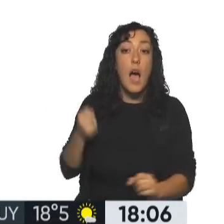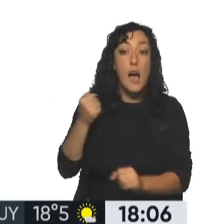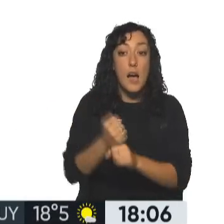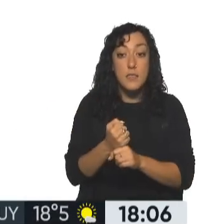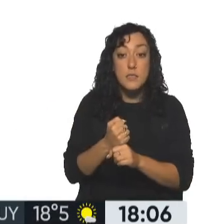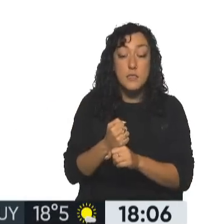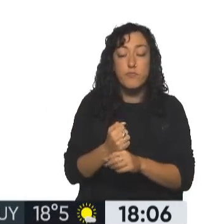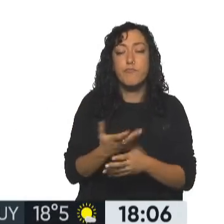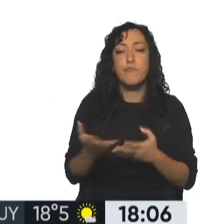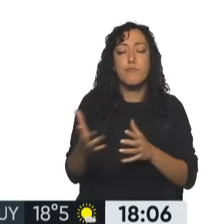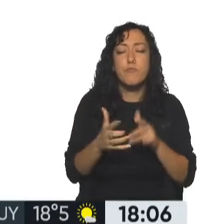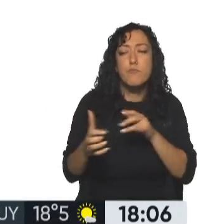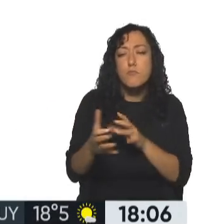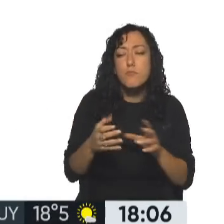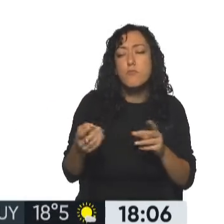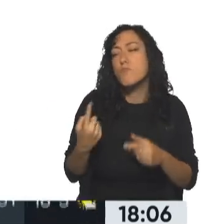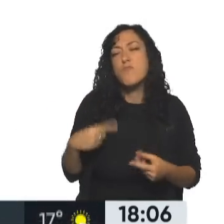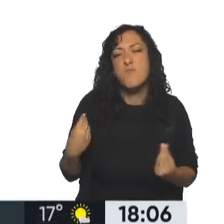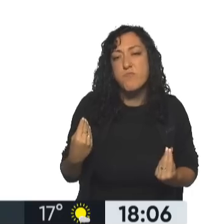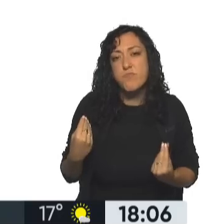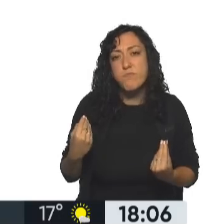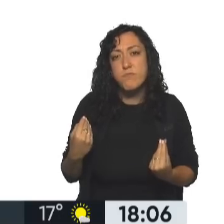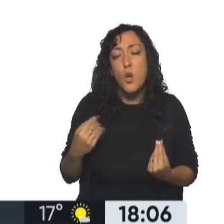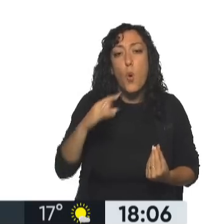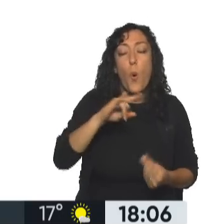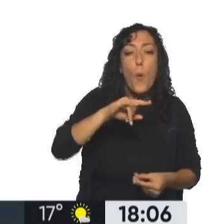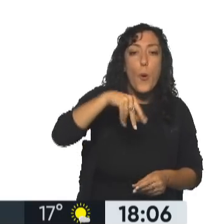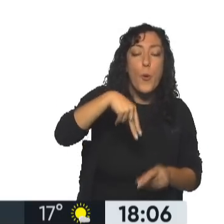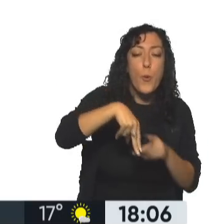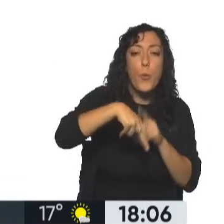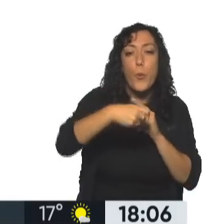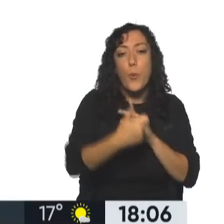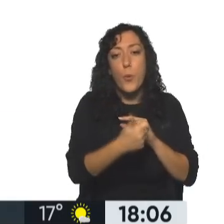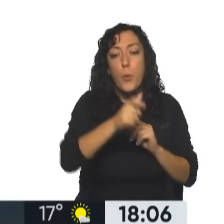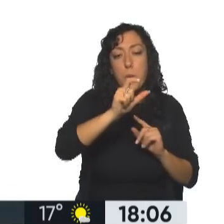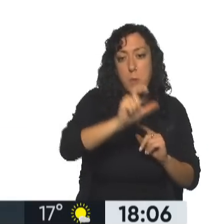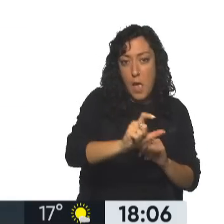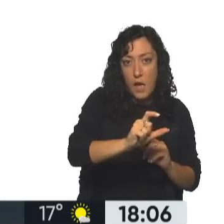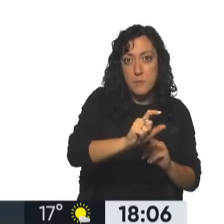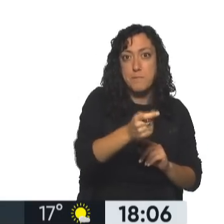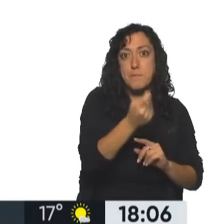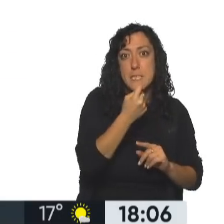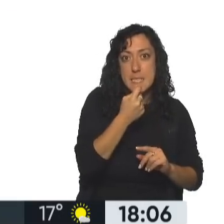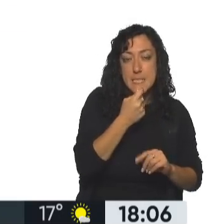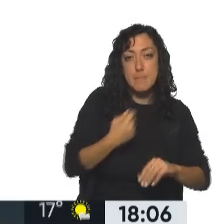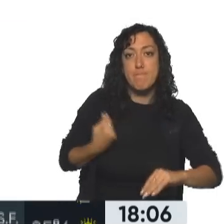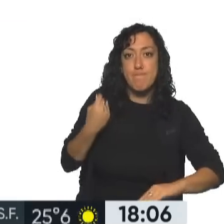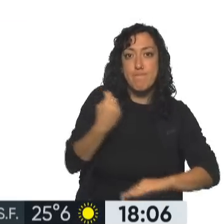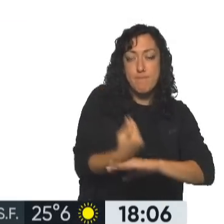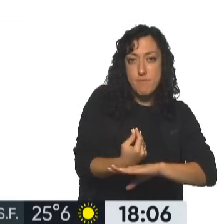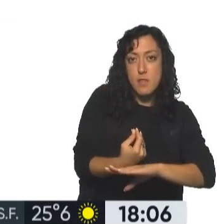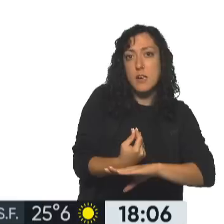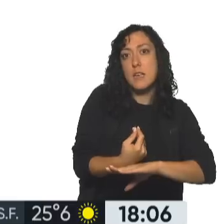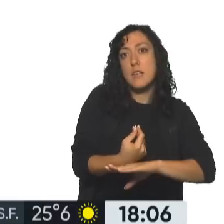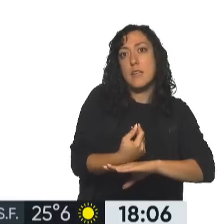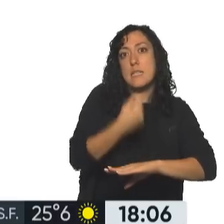que se discutía de fondo? En el caso de Uñac, si el hecho de presentarse y eventualmente ganar las